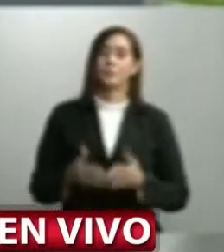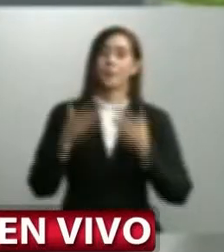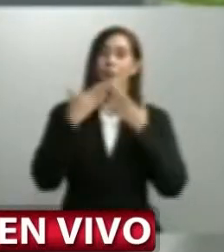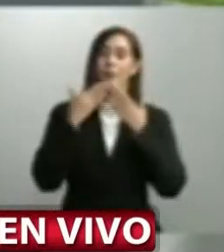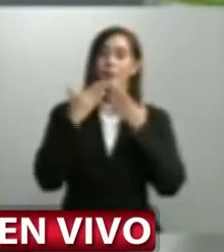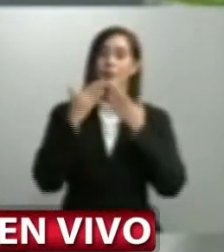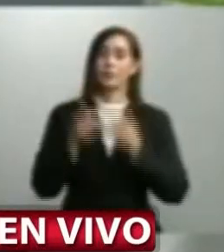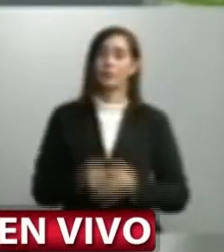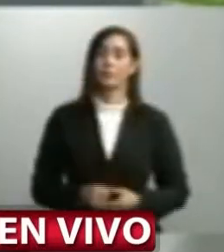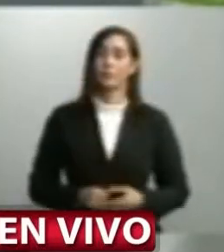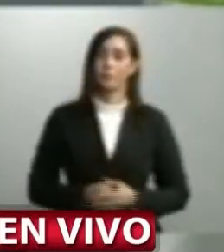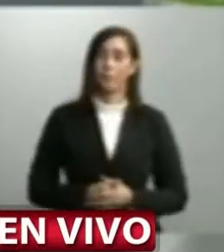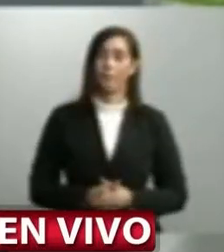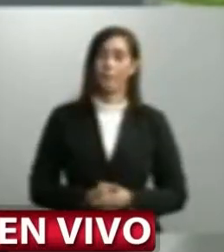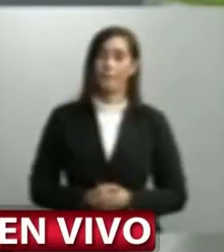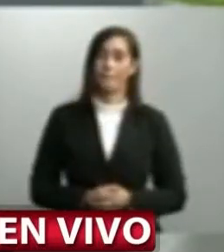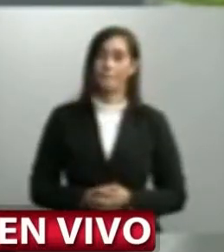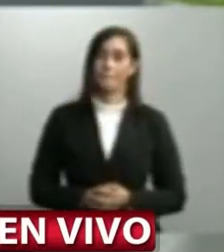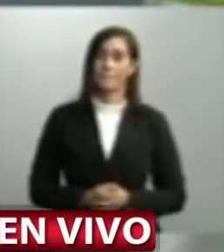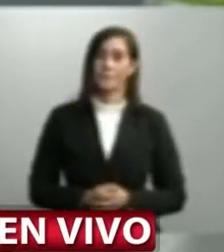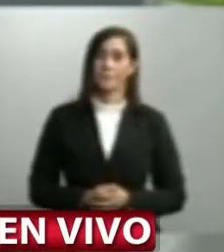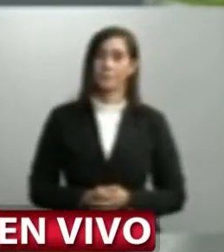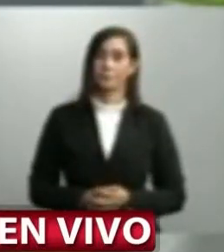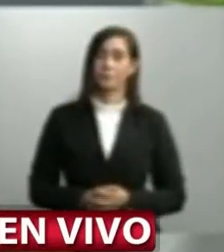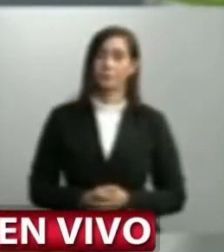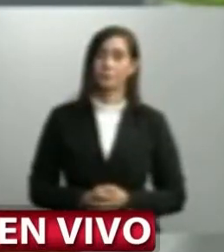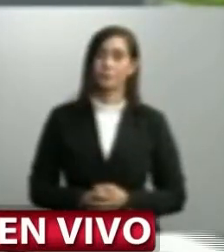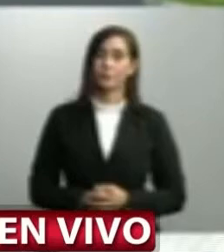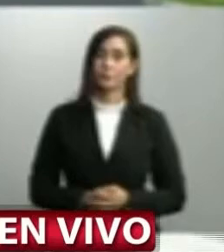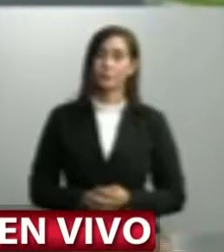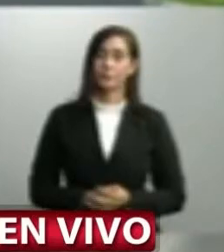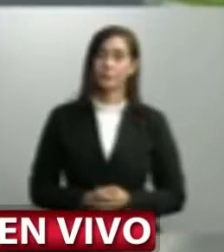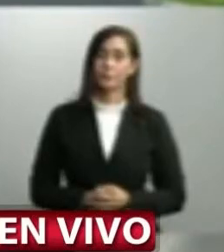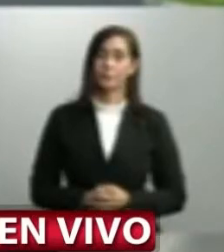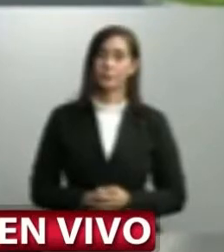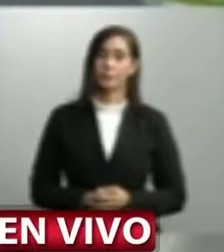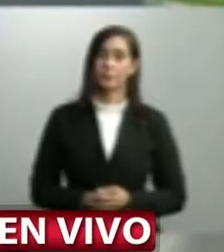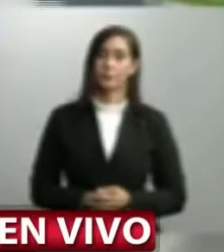Gracias, Martina. Carolina Oleaga, adelante.